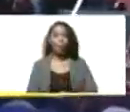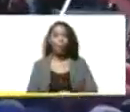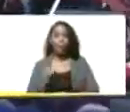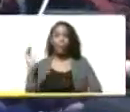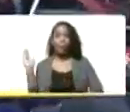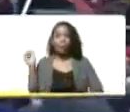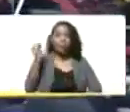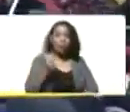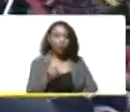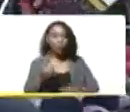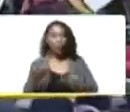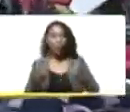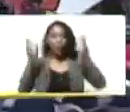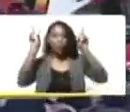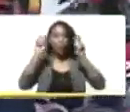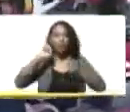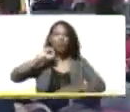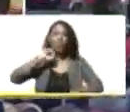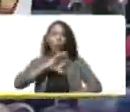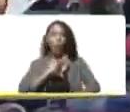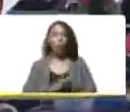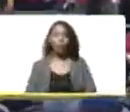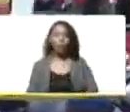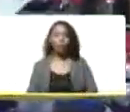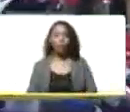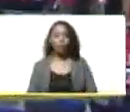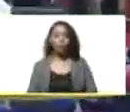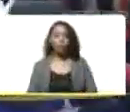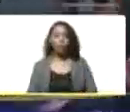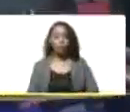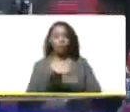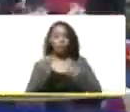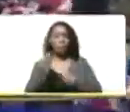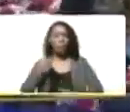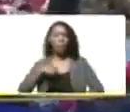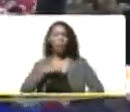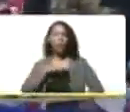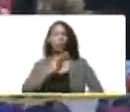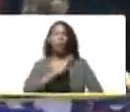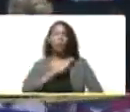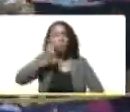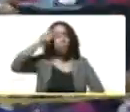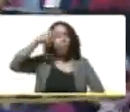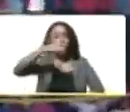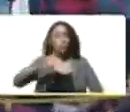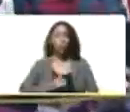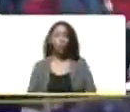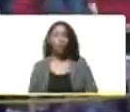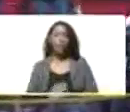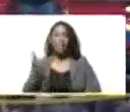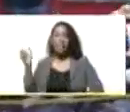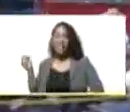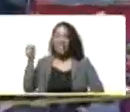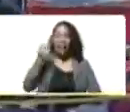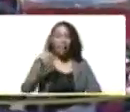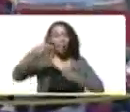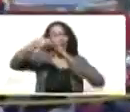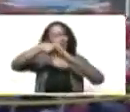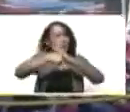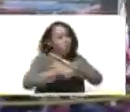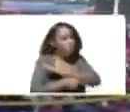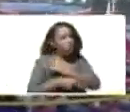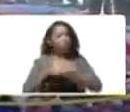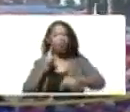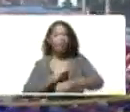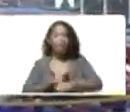traía la nueva historia para nuestro pueblo. Traía de la profundidad del